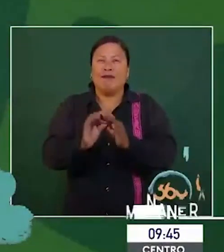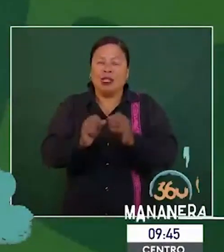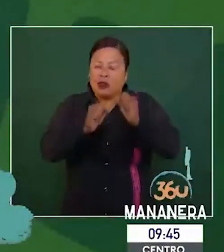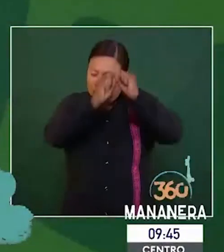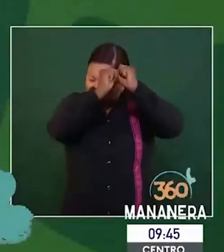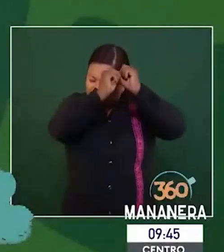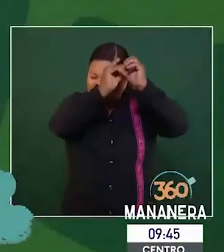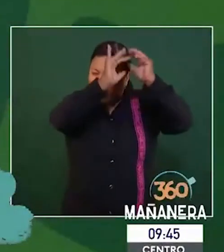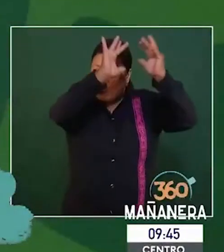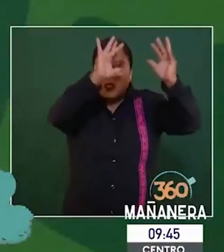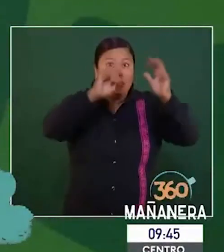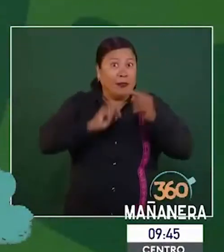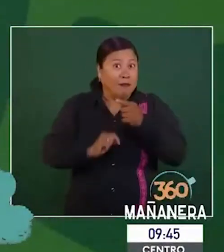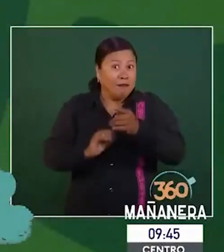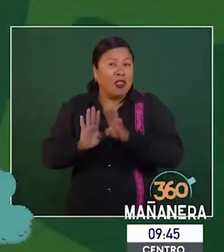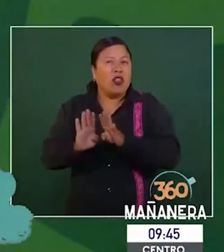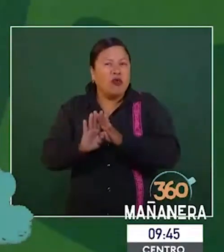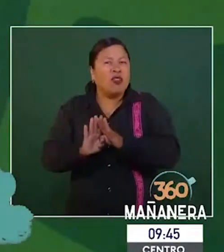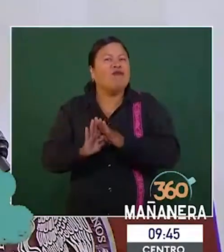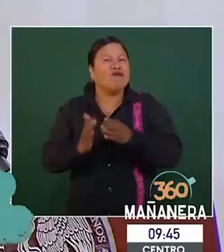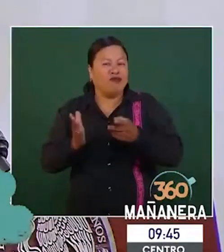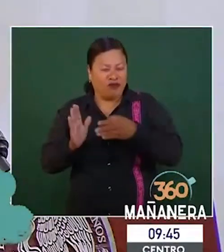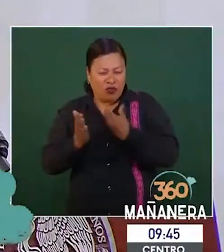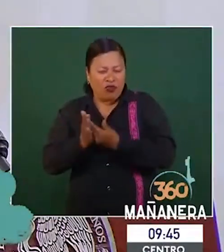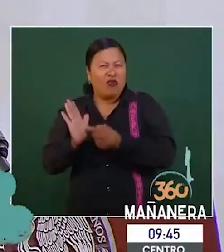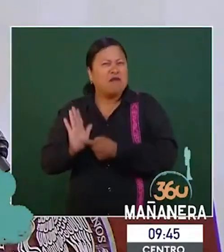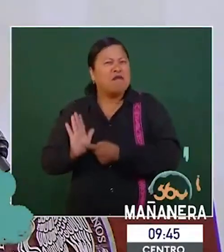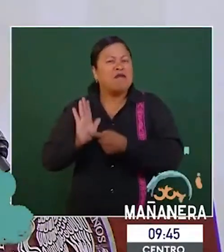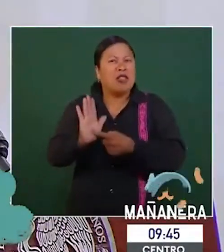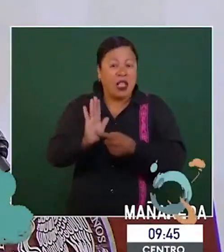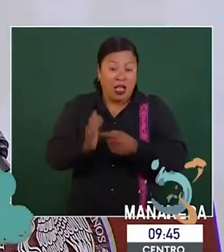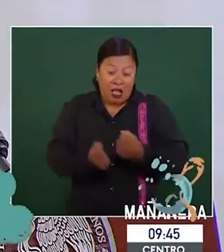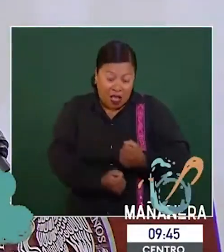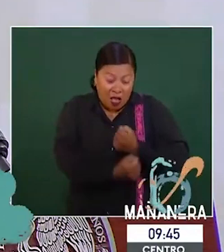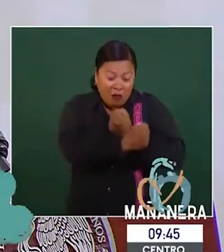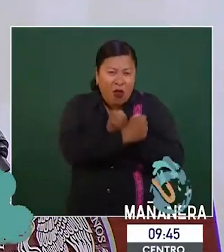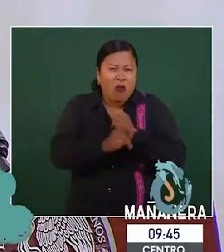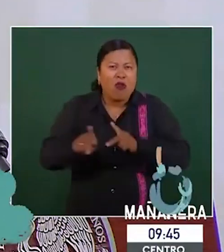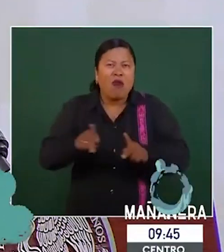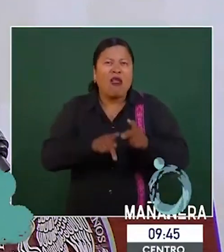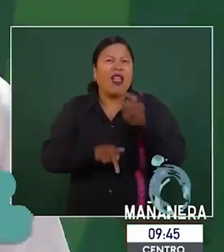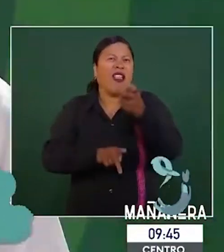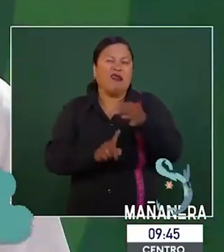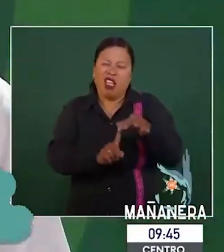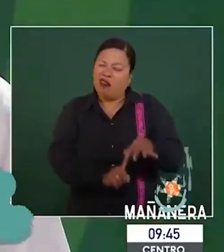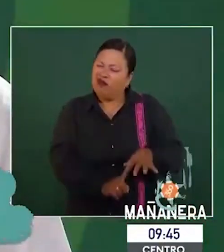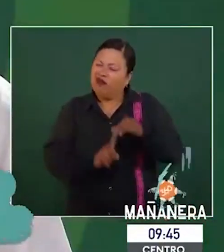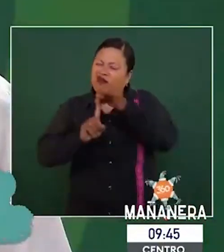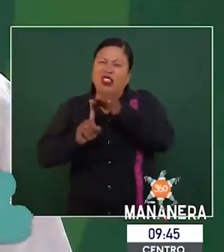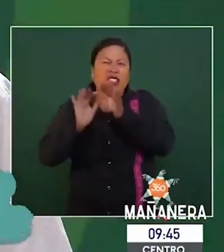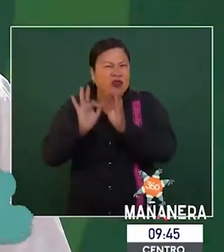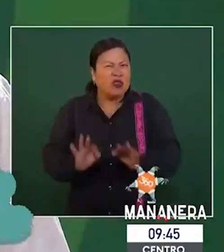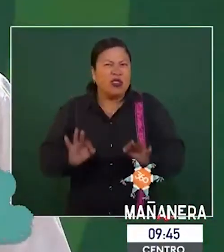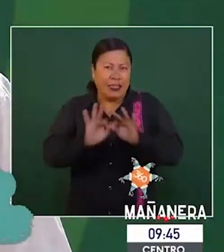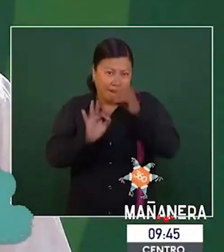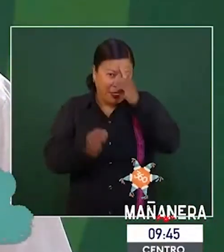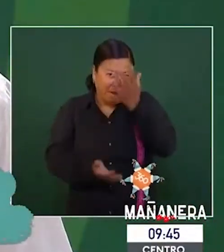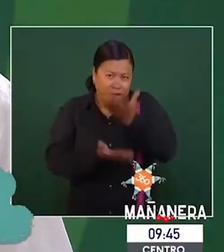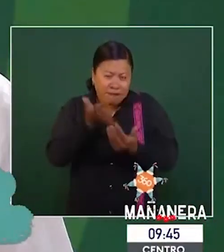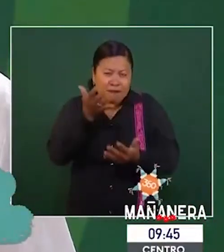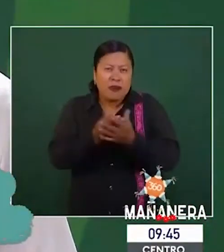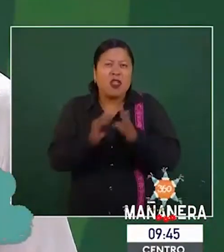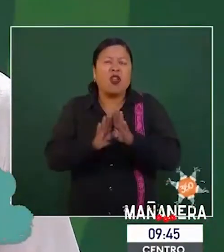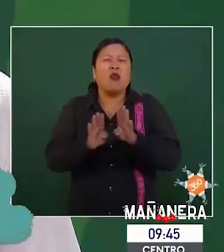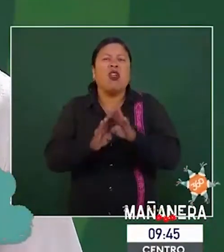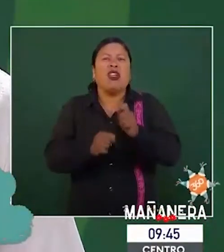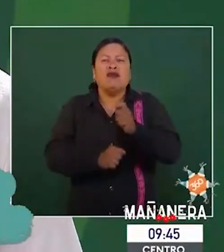y usted demuestra que el amor al pueblo es y debe ser siempre el faro que oriente el ejercicio del